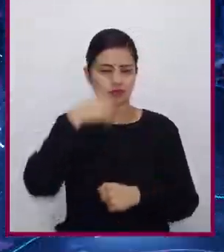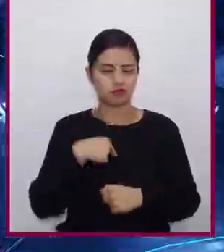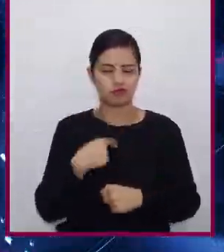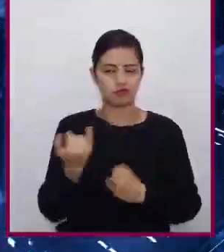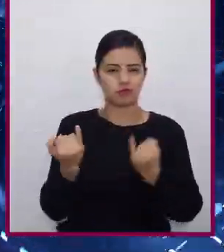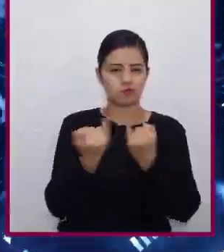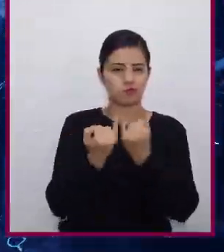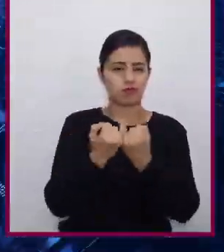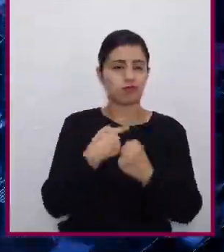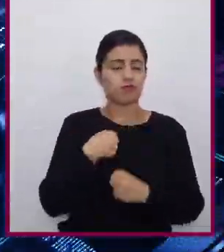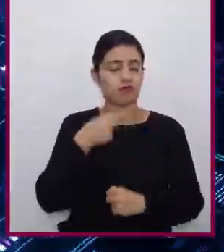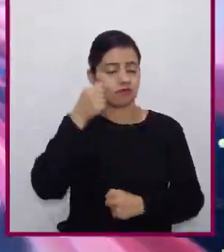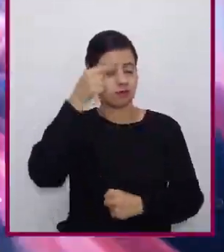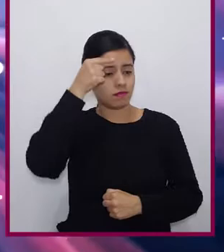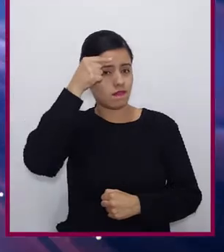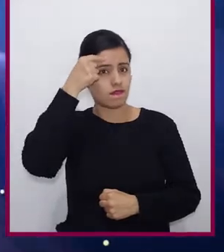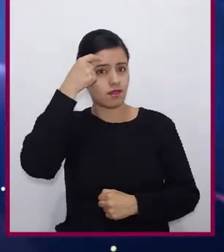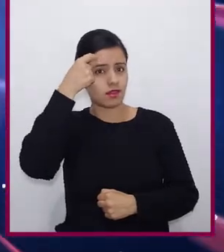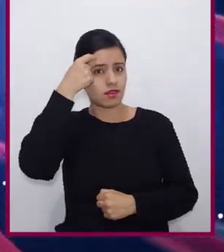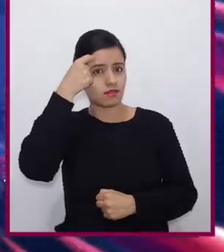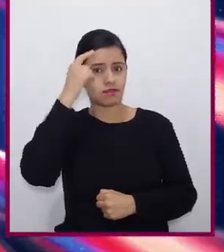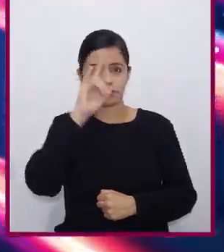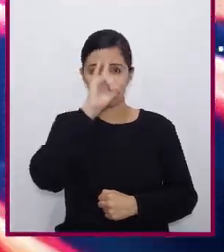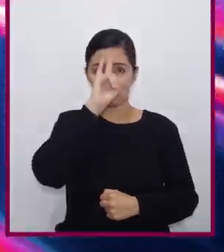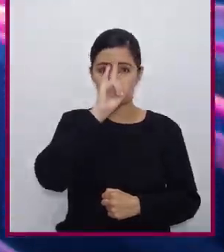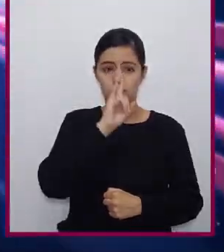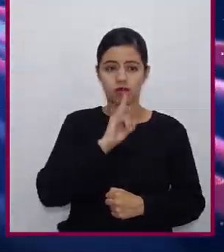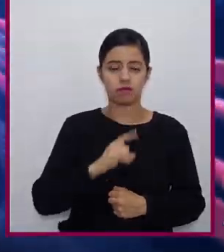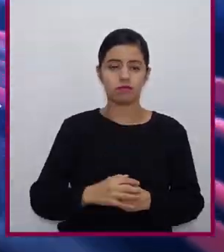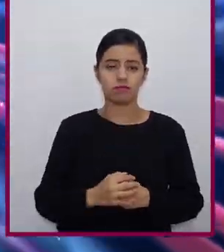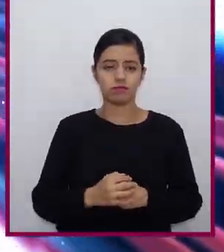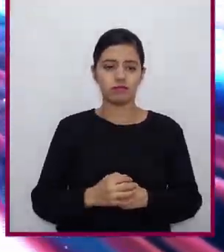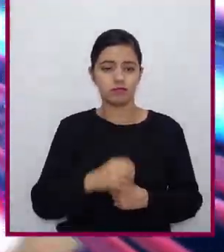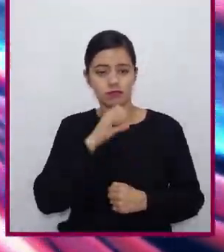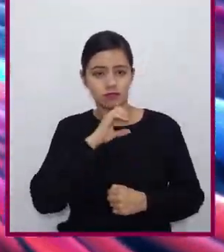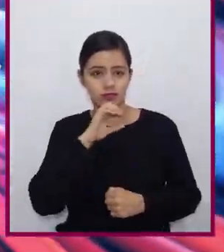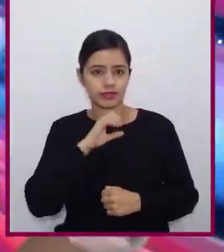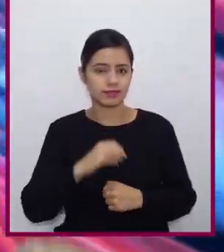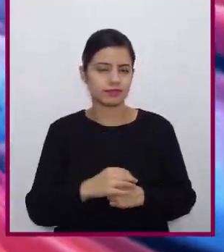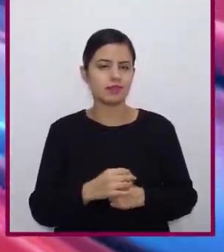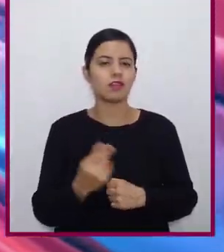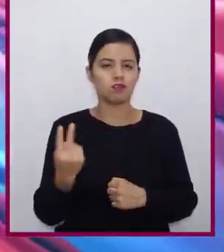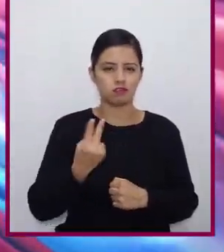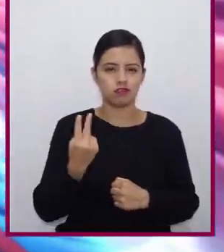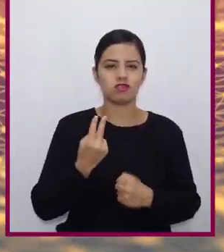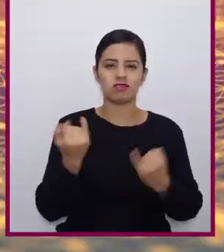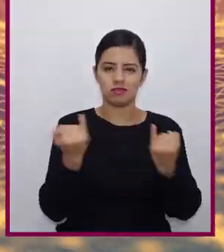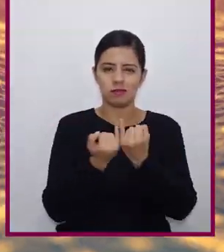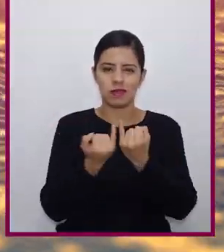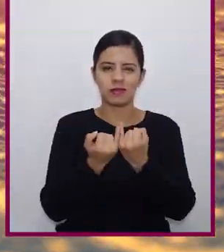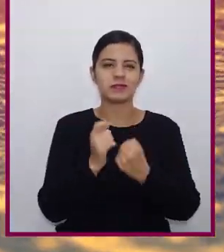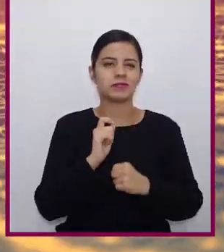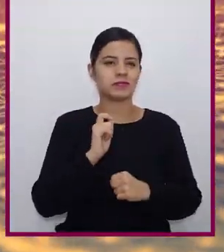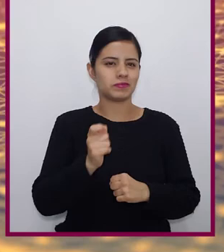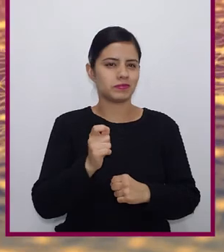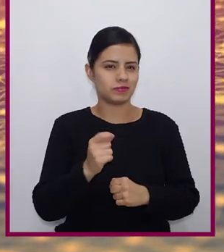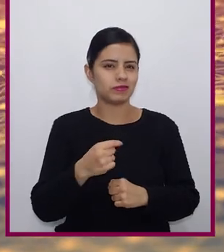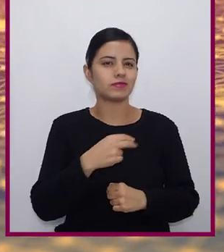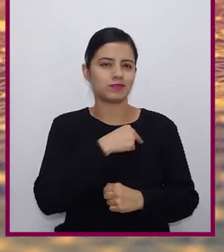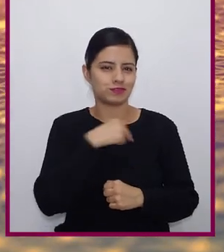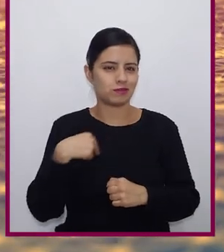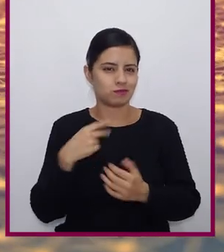inteligente, curioso y muy guapo. Eso es porque los dos somos de la misma clase, es decir, que somos Bitbotsers. Y yo no soy